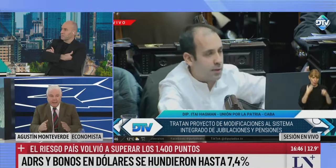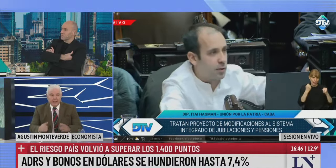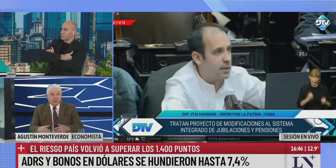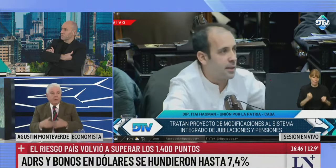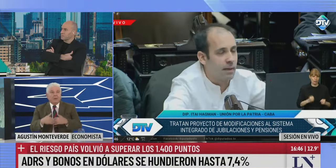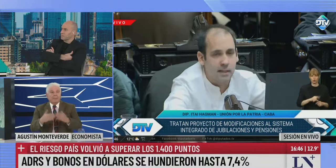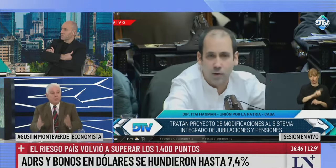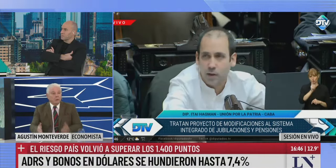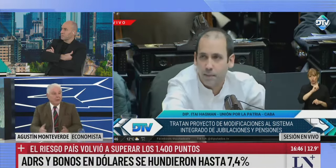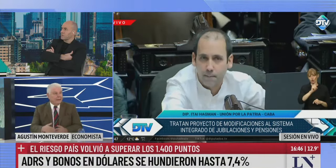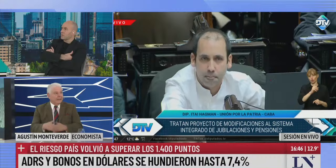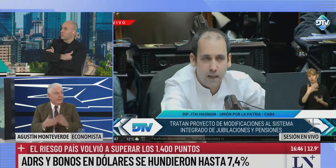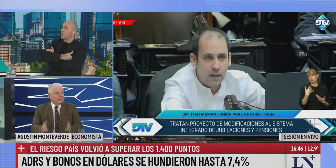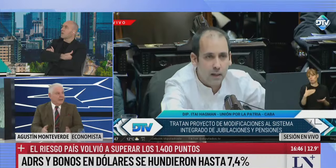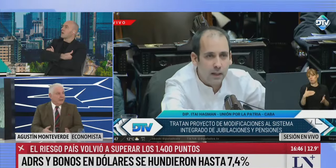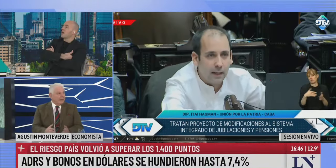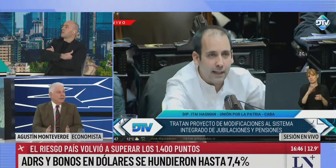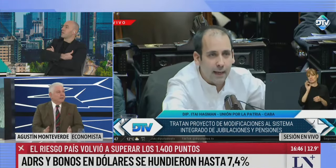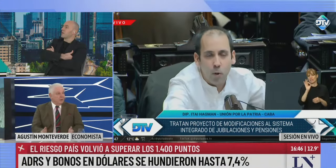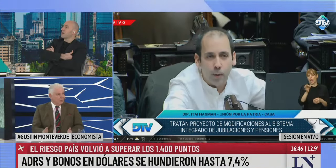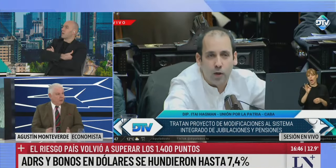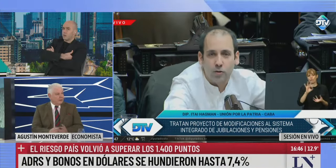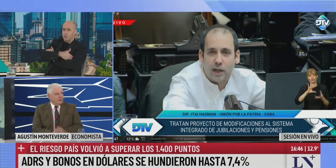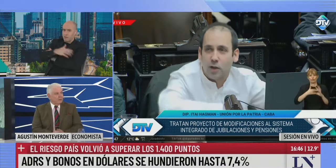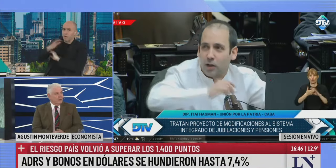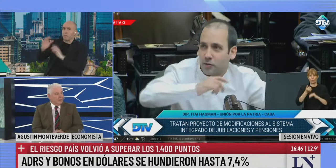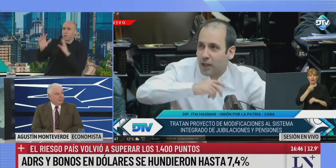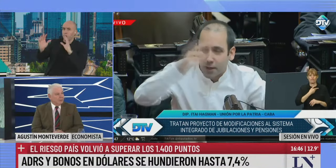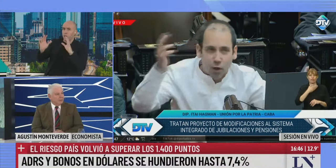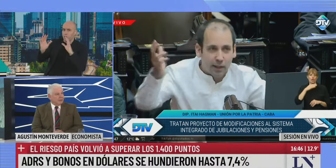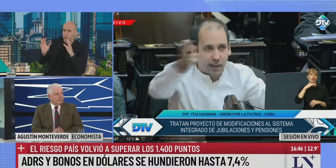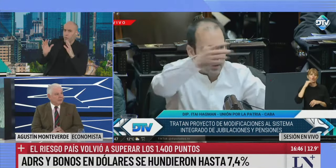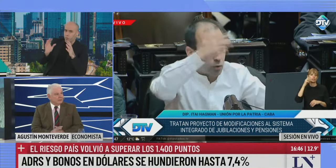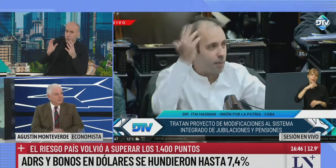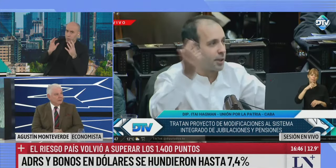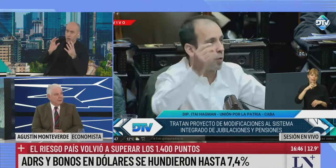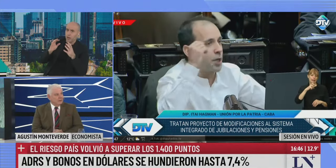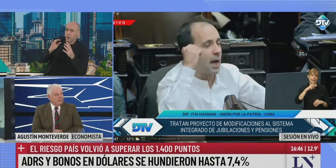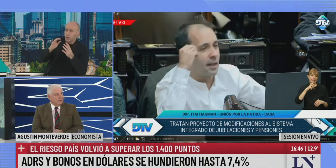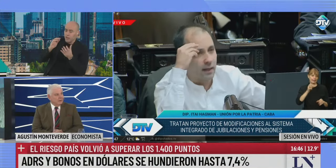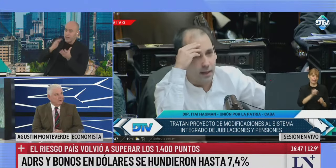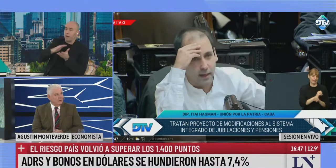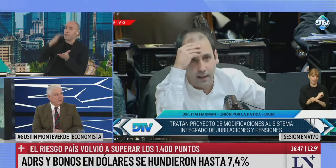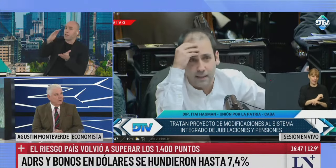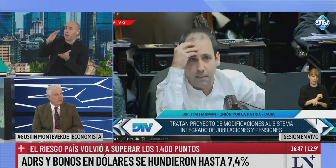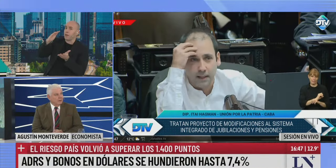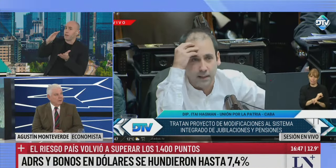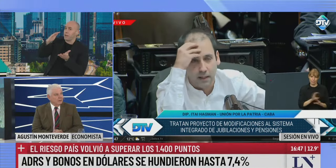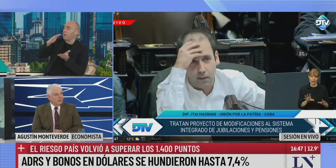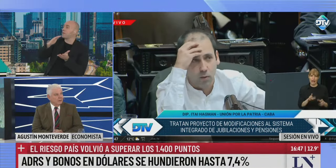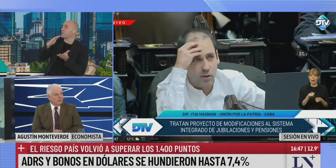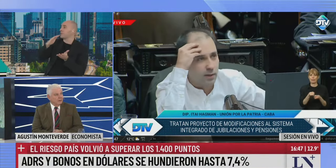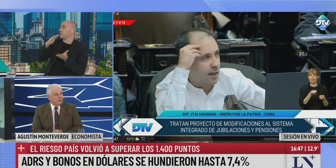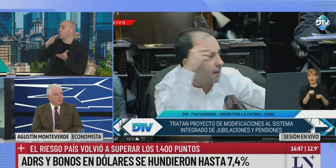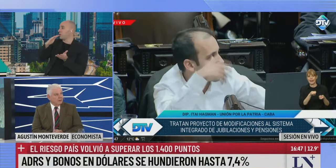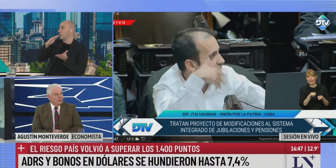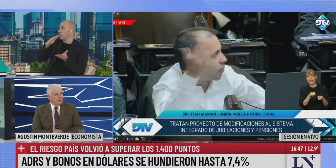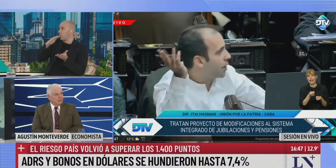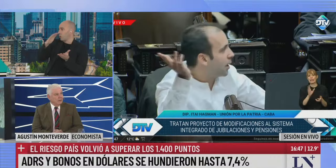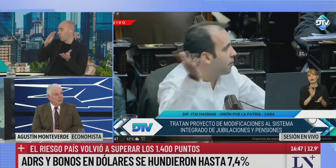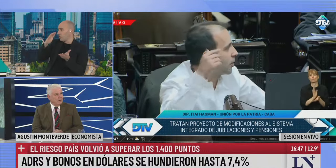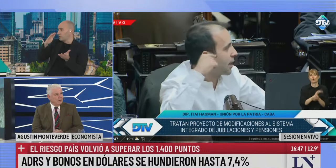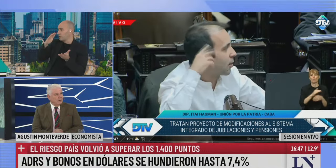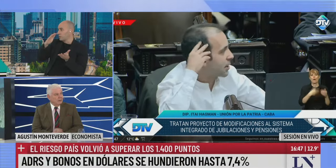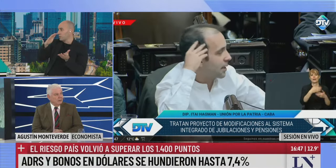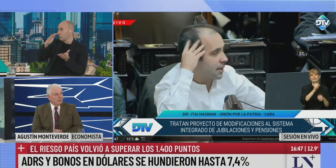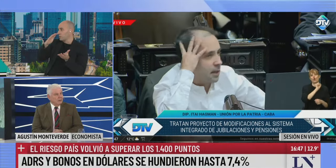importaría que hubiera una hambruna generalizada, sí, con la muerte, está con bien, la gente pero, muerta en las calles. Pero espera, la brecha se extendió con